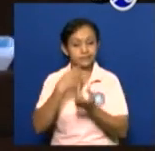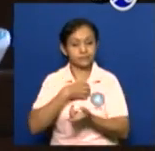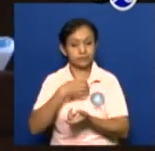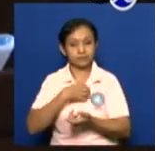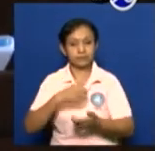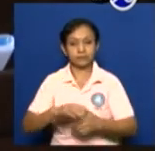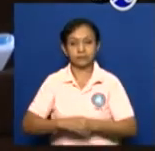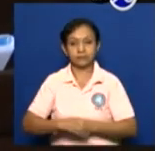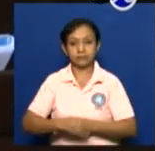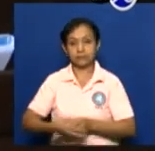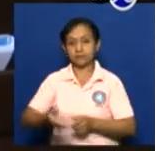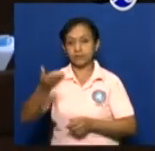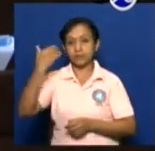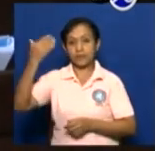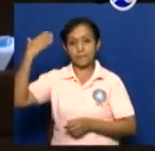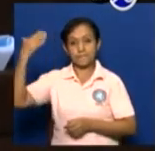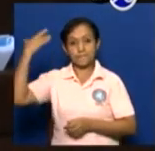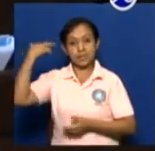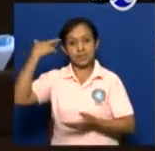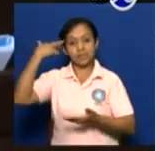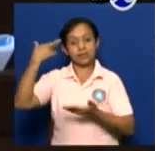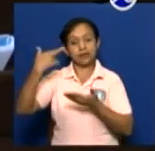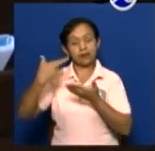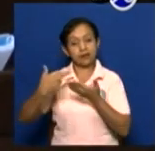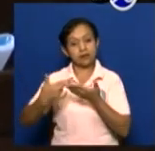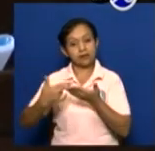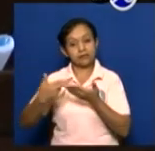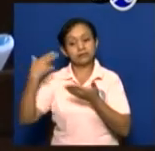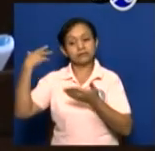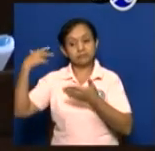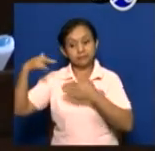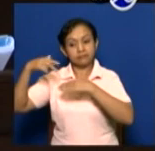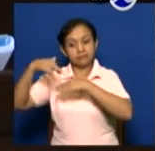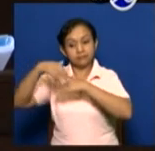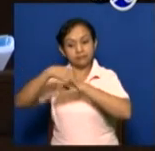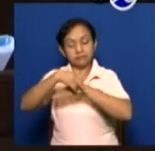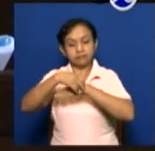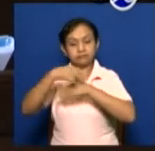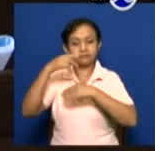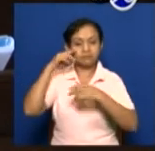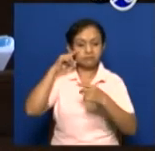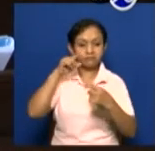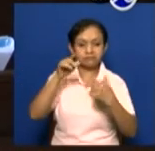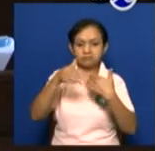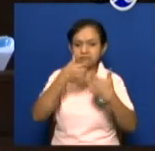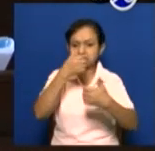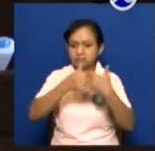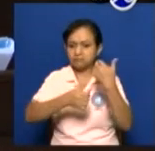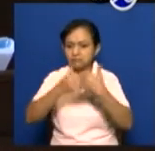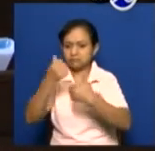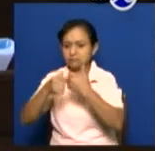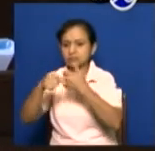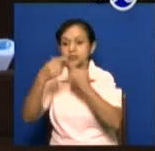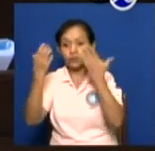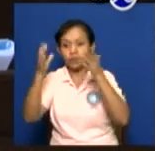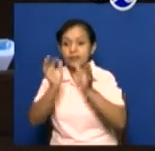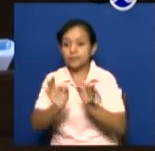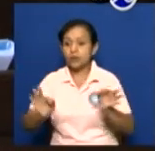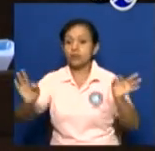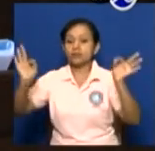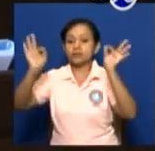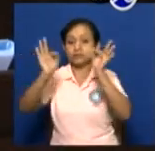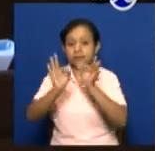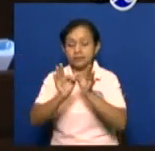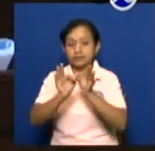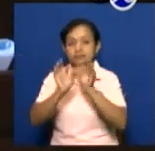los pasados que se evocan, en el camino se afrontan encrucijadas trascendentales.